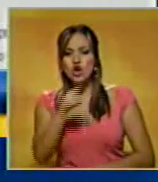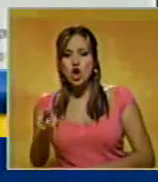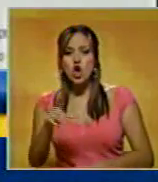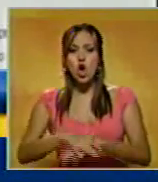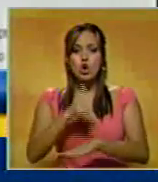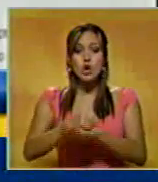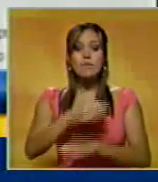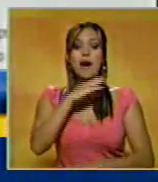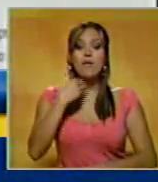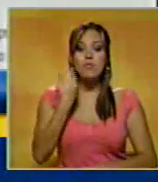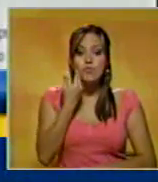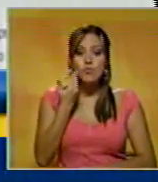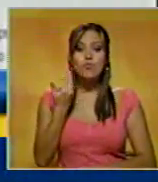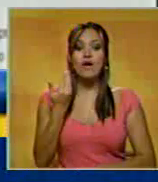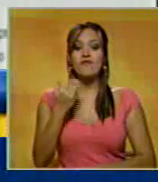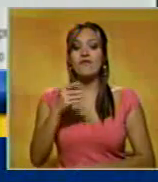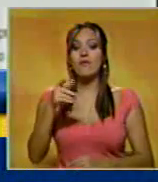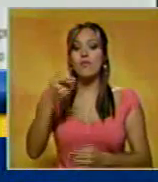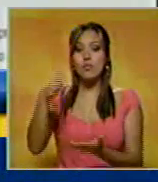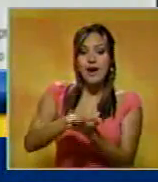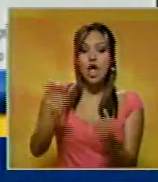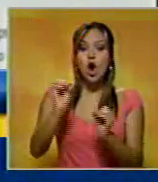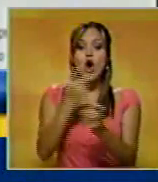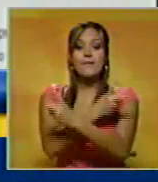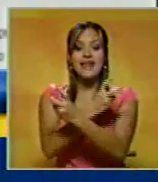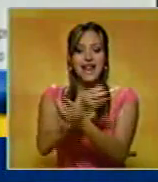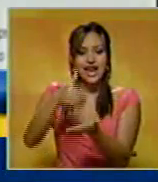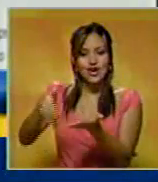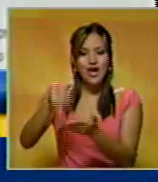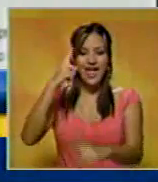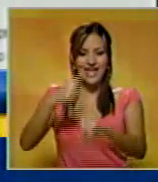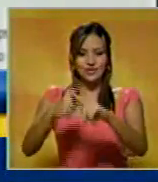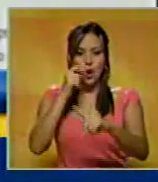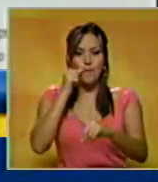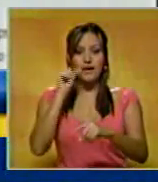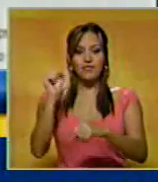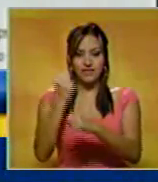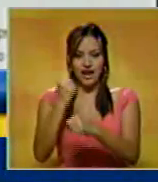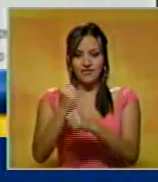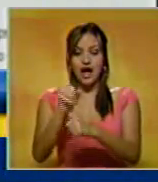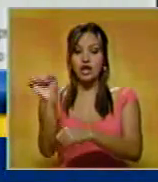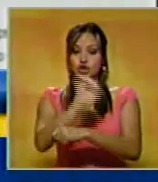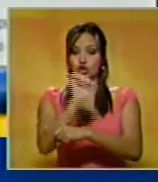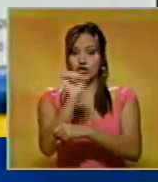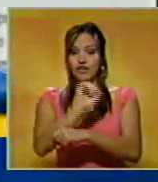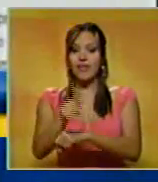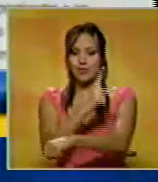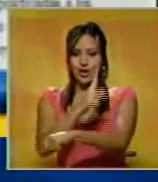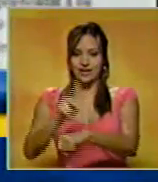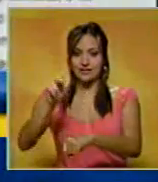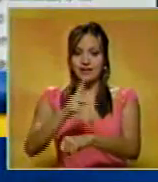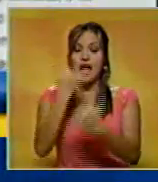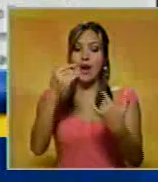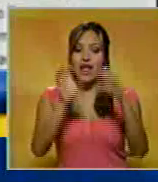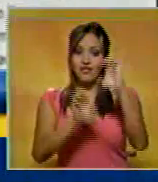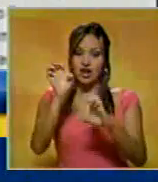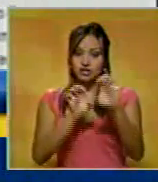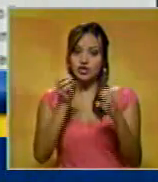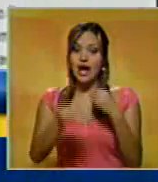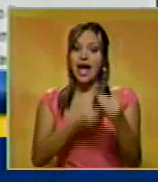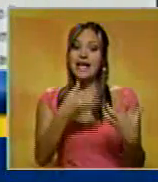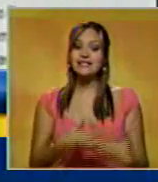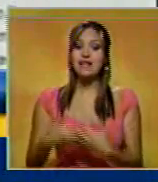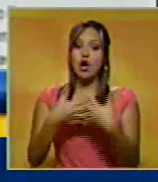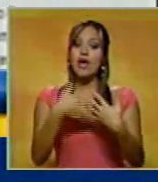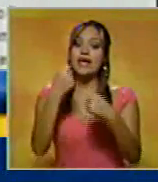causa de la enfermedad o fue envenenado como denunció el ex chofer del poeta estudios adicional se realizan en Estados Unidos